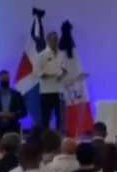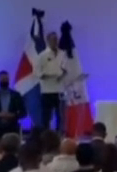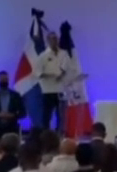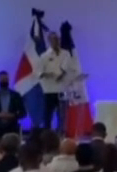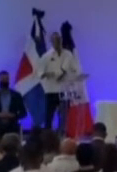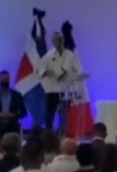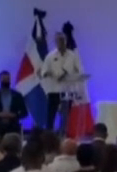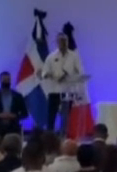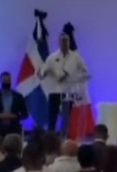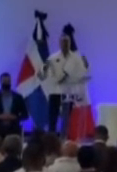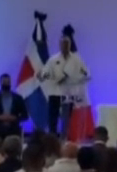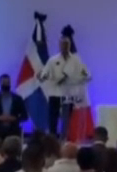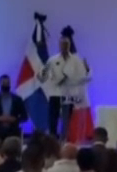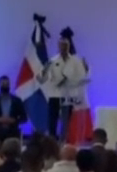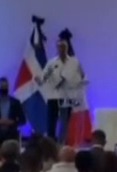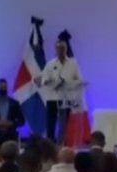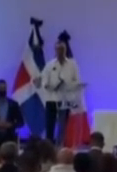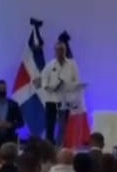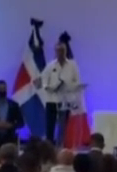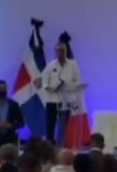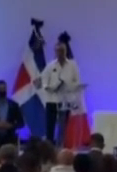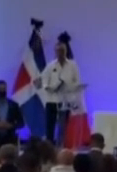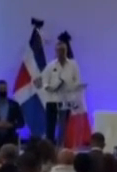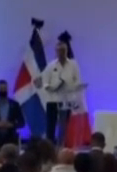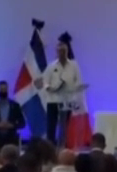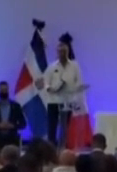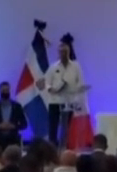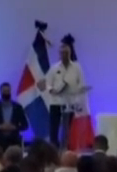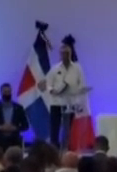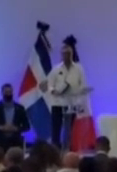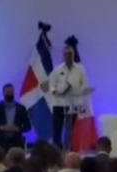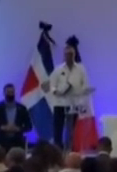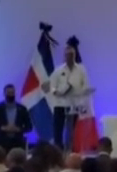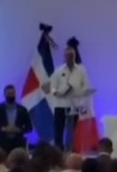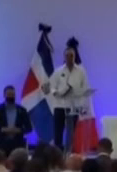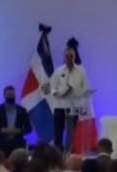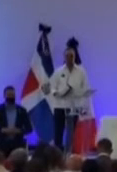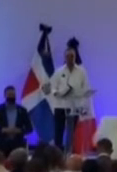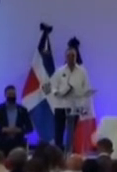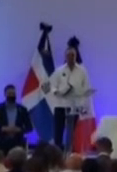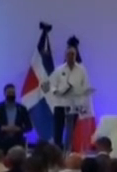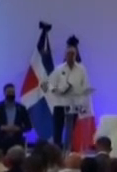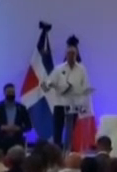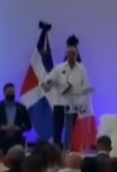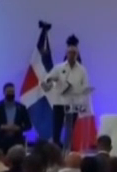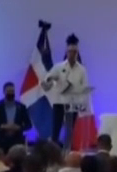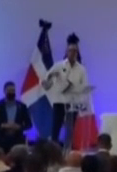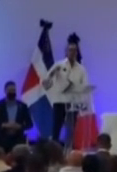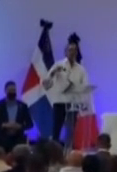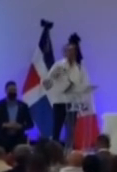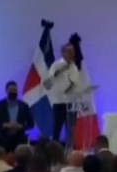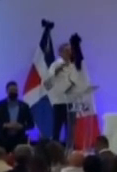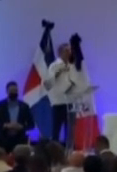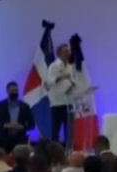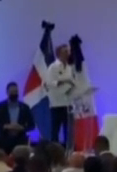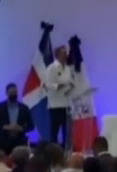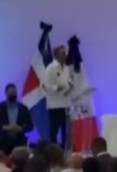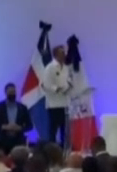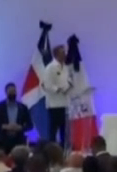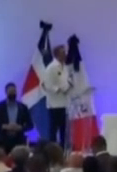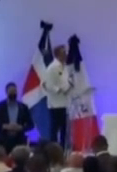pesos que te estoy metiendo todo eso de mil pesos un plato que tú te va con él vale mil pesos pero ahí viene el